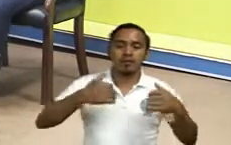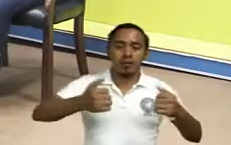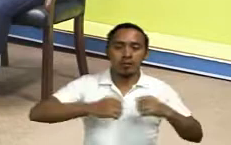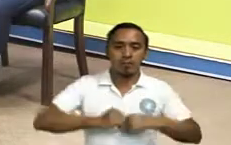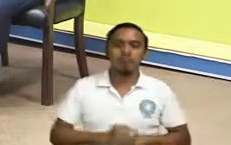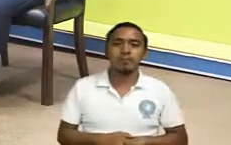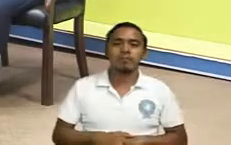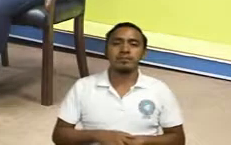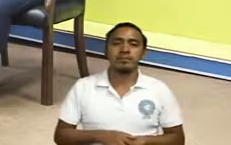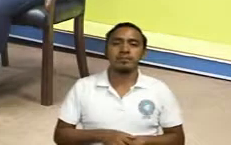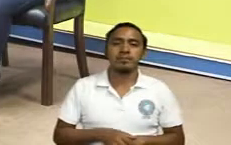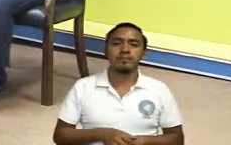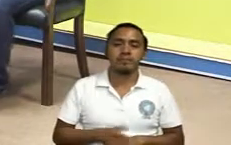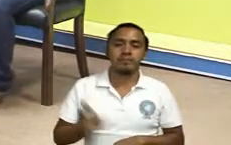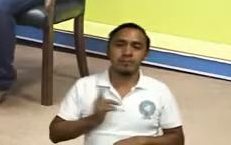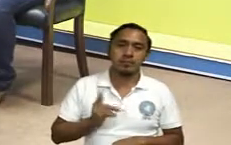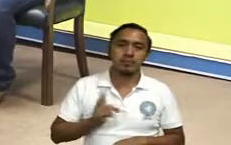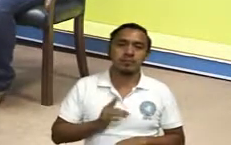registrado